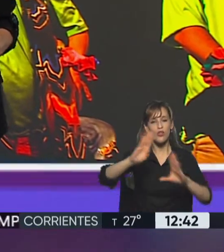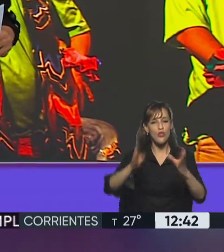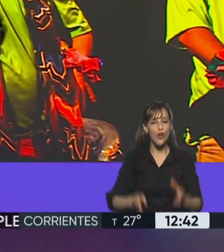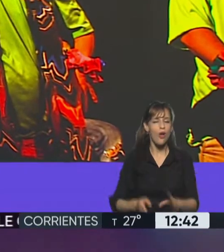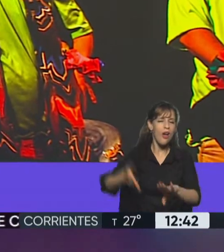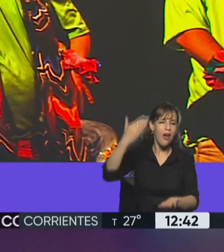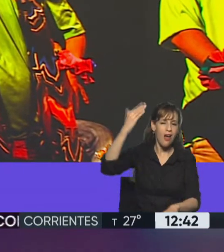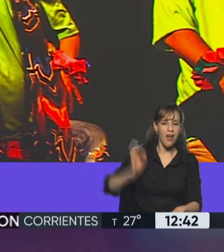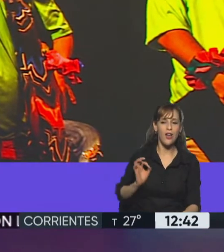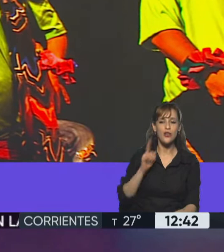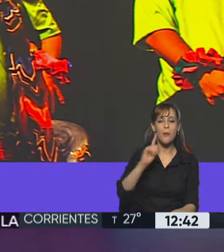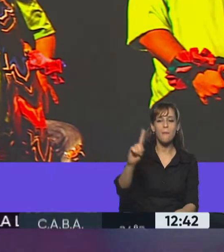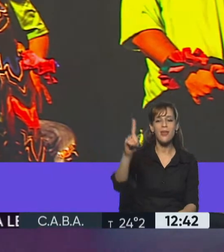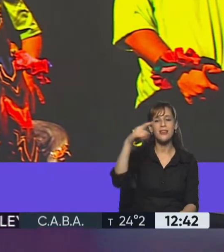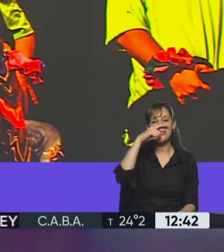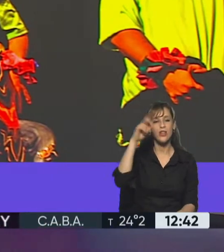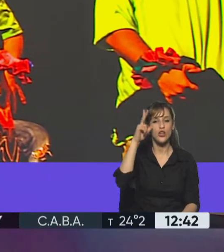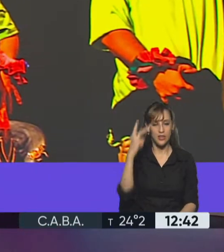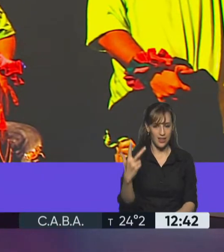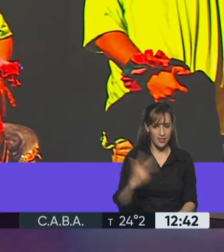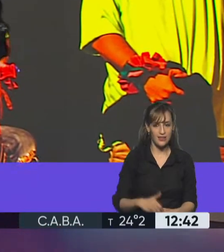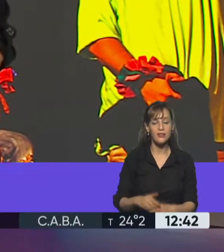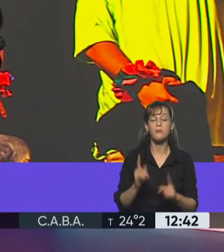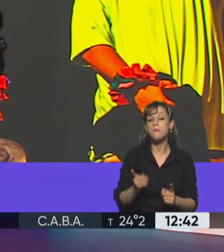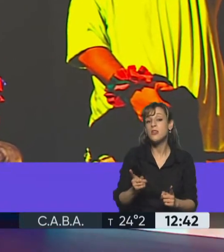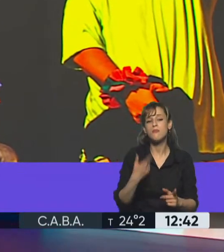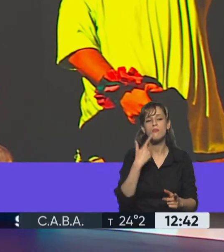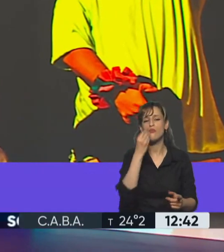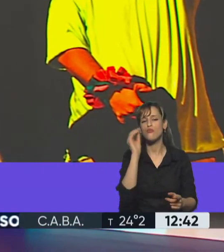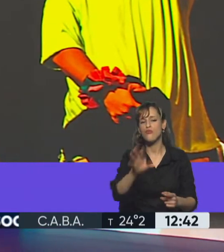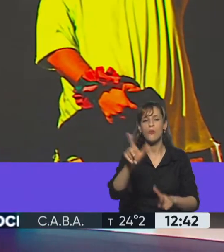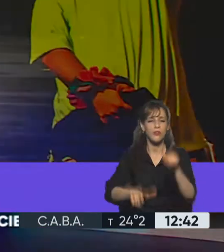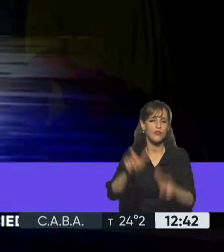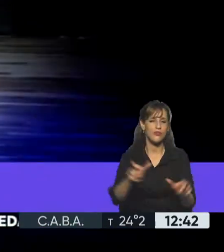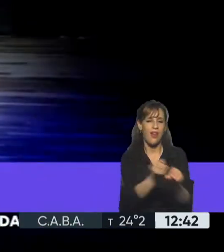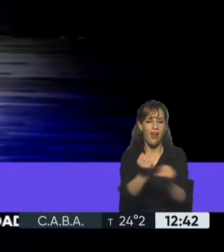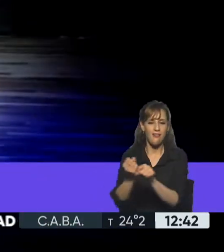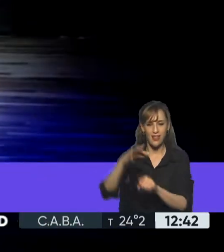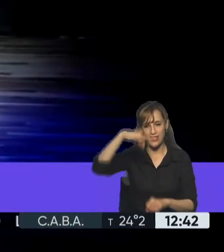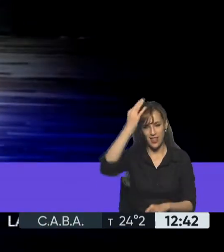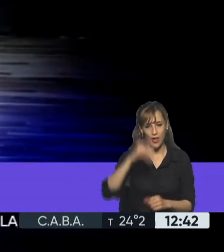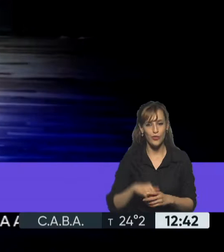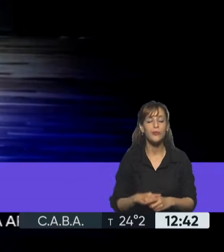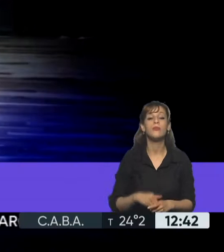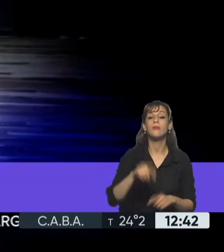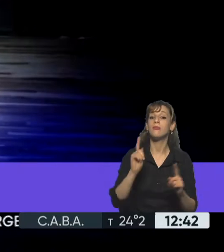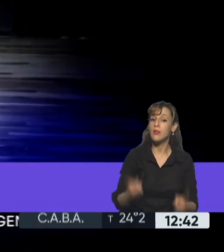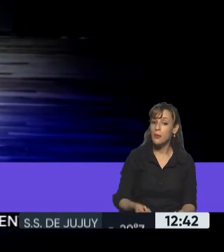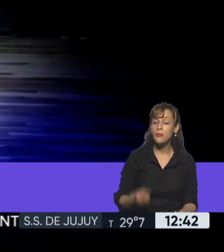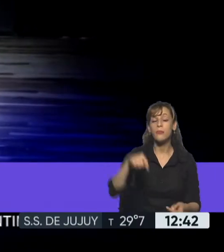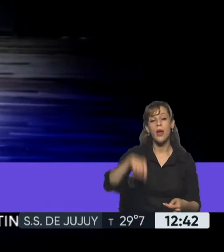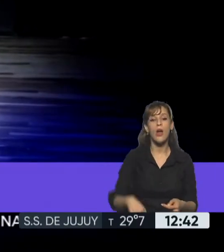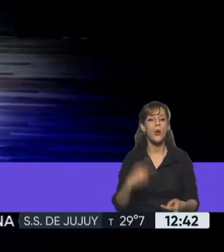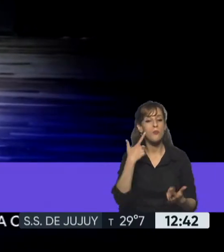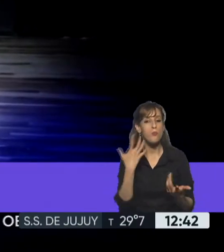por 1783. Saludamos a todas las y los teatristas de nuestro país. Y en este saludo también nos metemos con